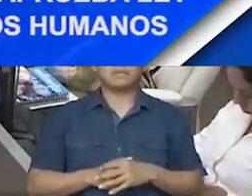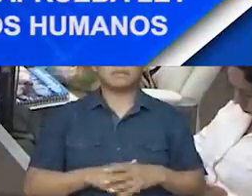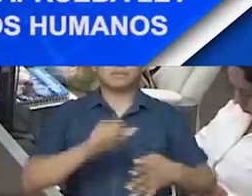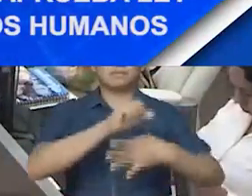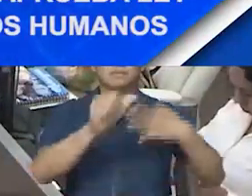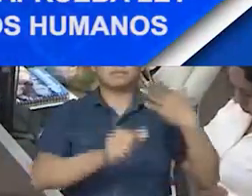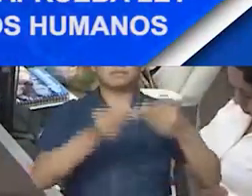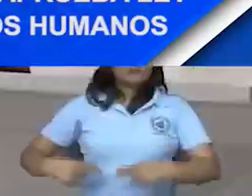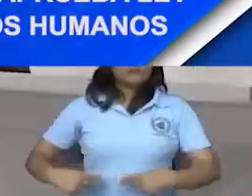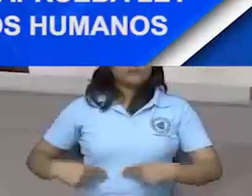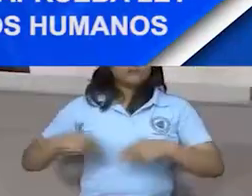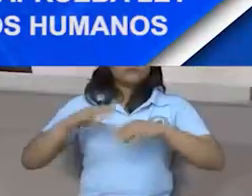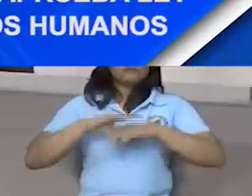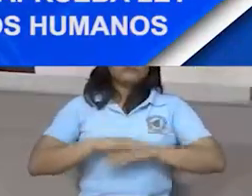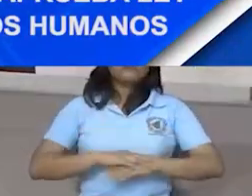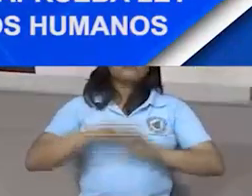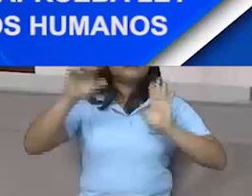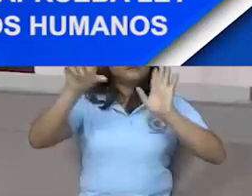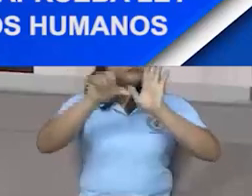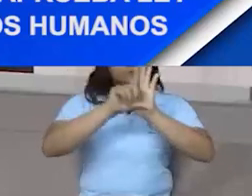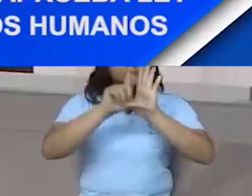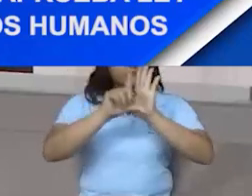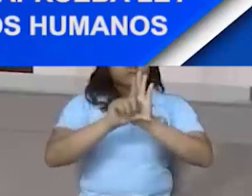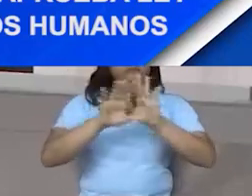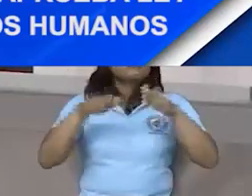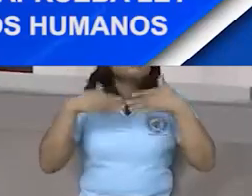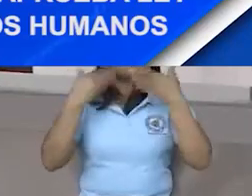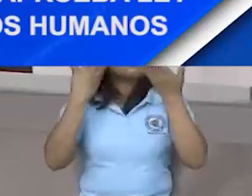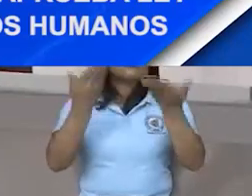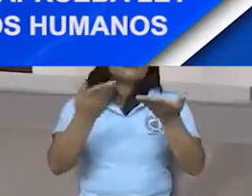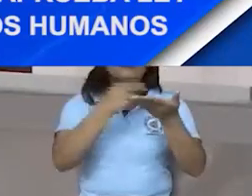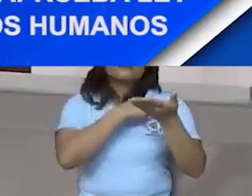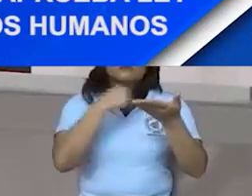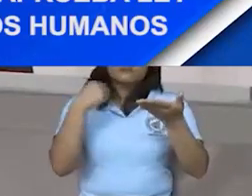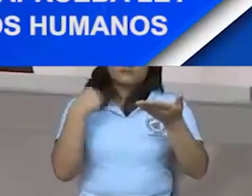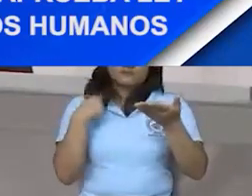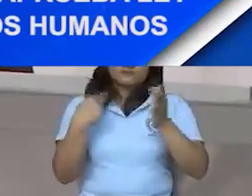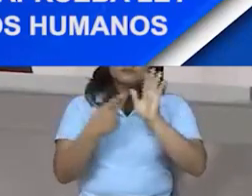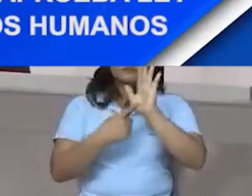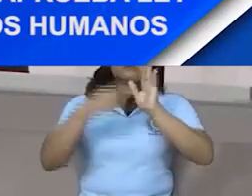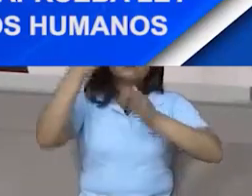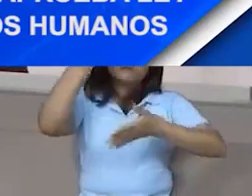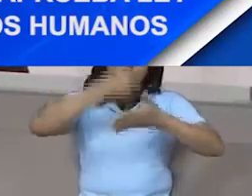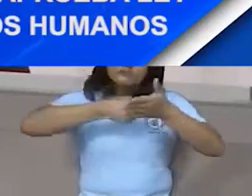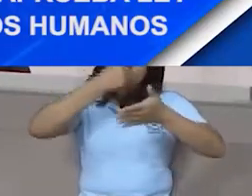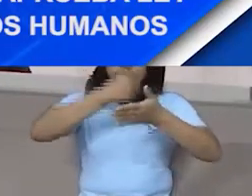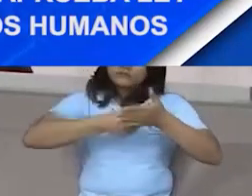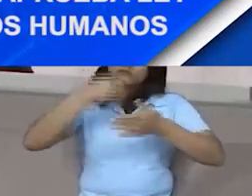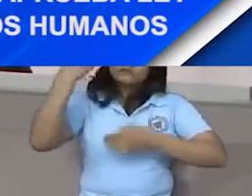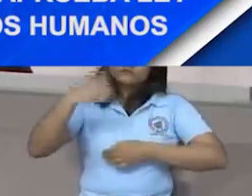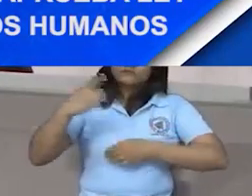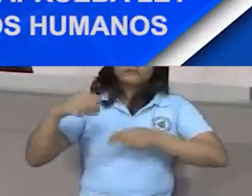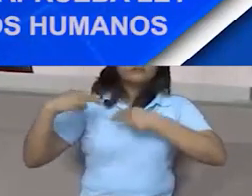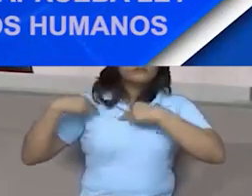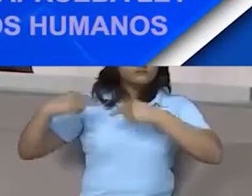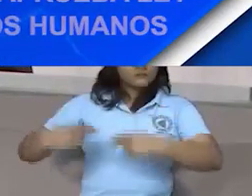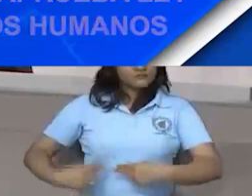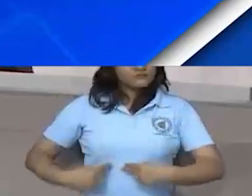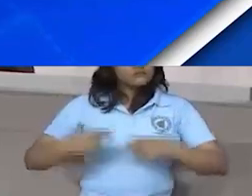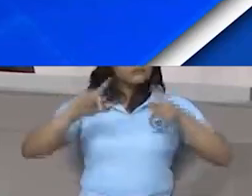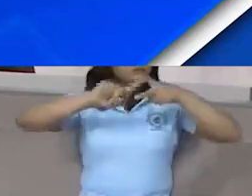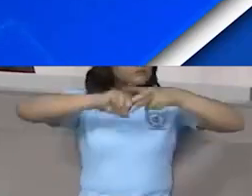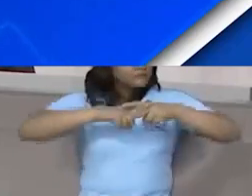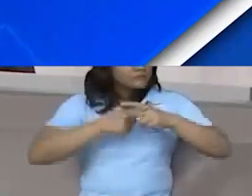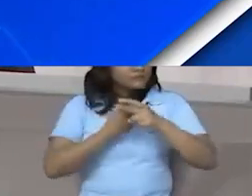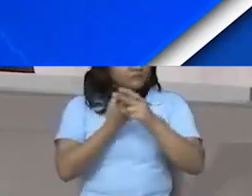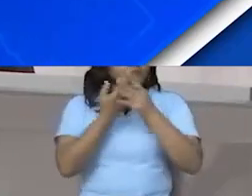Política y sus leyes. La presente ley tiene por objeto crear la Procuraduría para la Defensa de los Derechos Humanos como